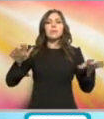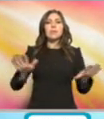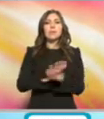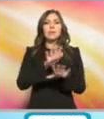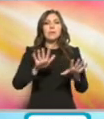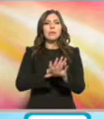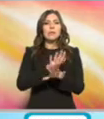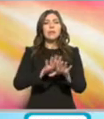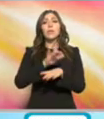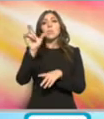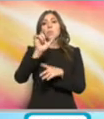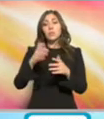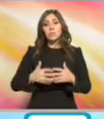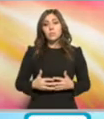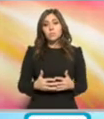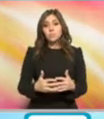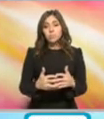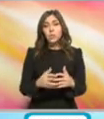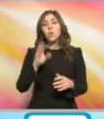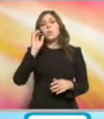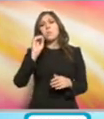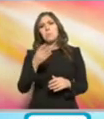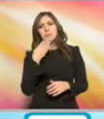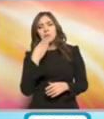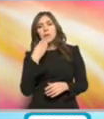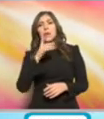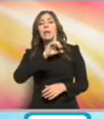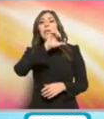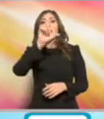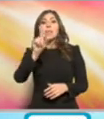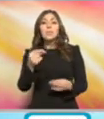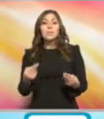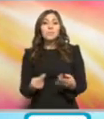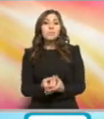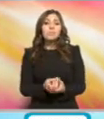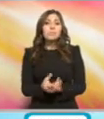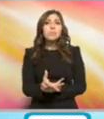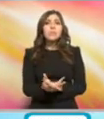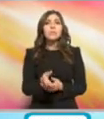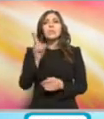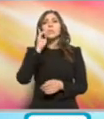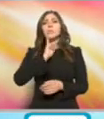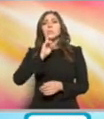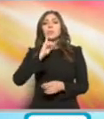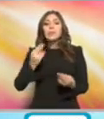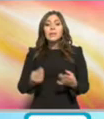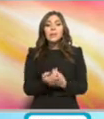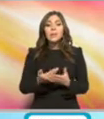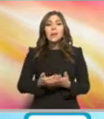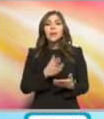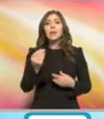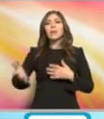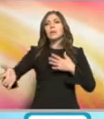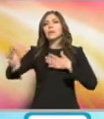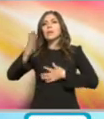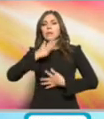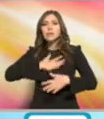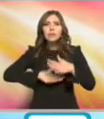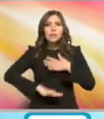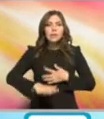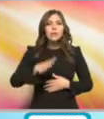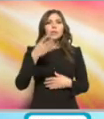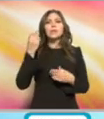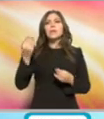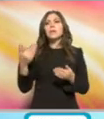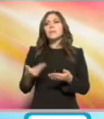por ejemplo, durante el embarazo o después. El posparto muchas veces para las mujeres es tan agotador. El cambio hormonal,